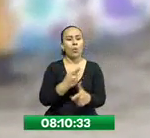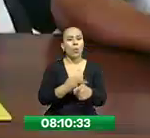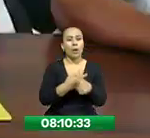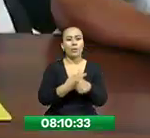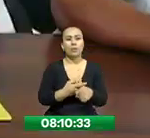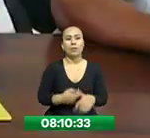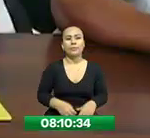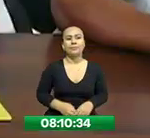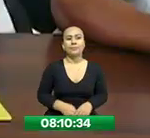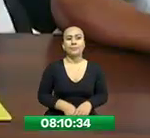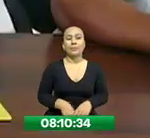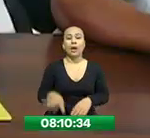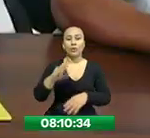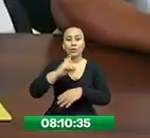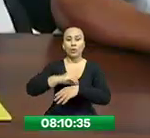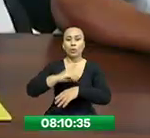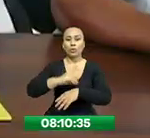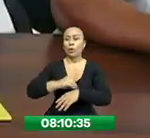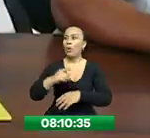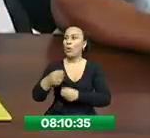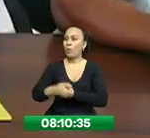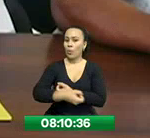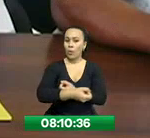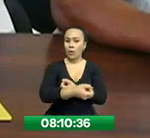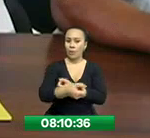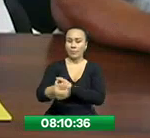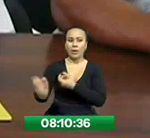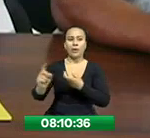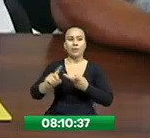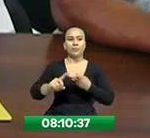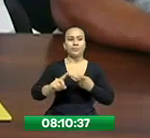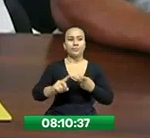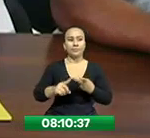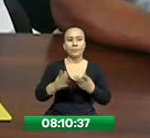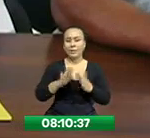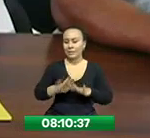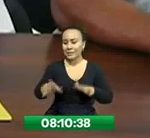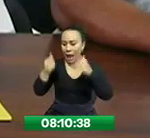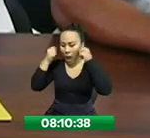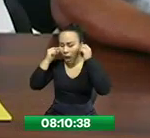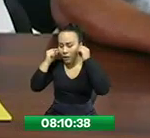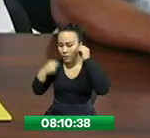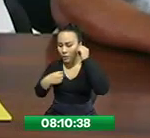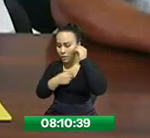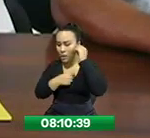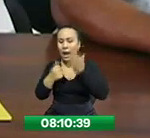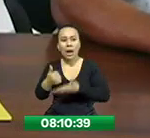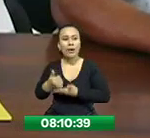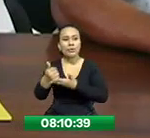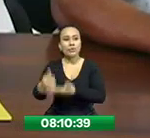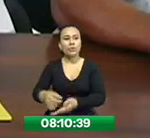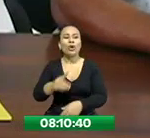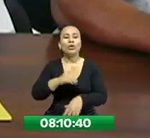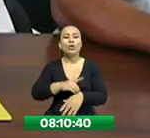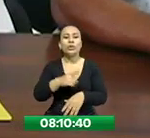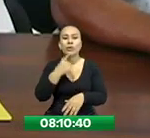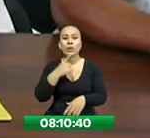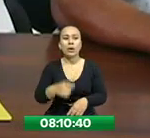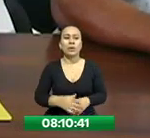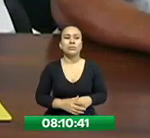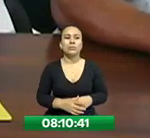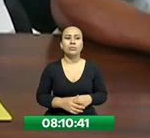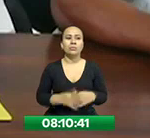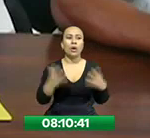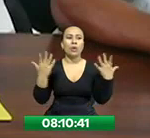El paramédico del cuerpo de bomberos lo atendió y el paramédico dijo, señores, esto